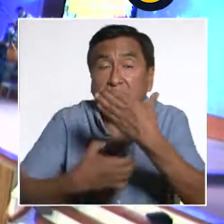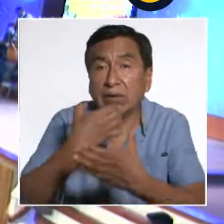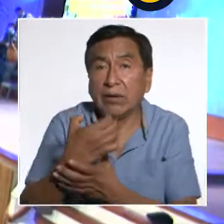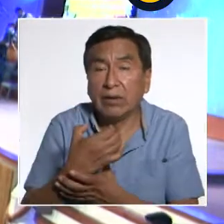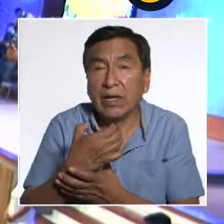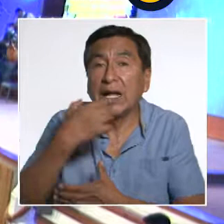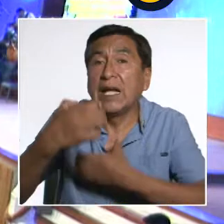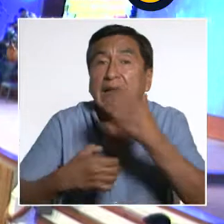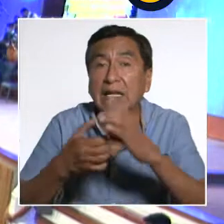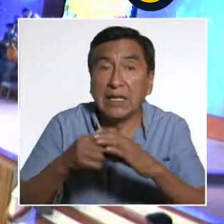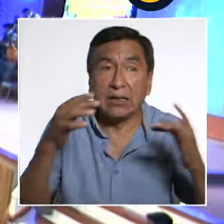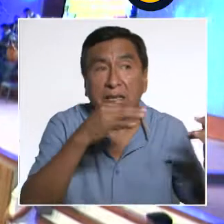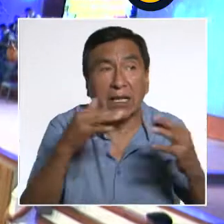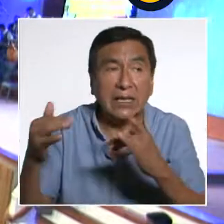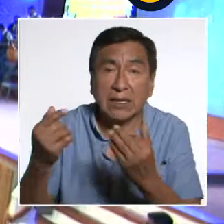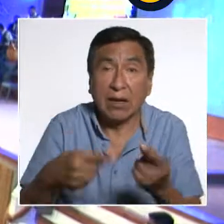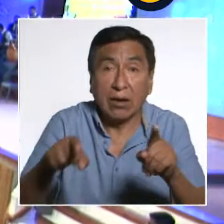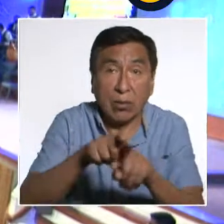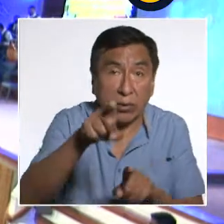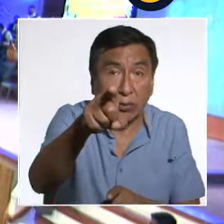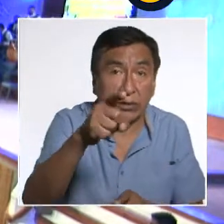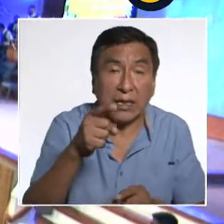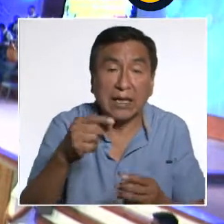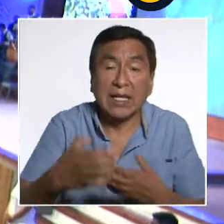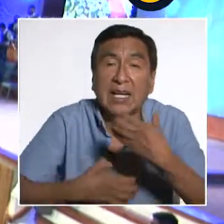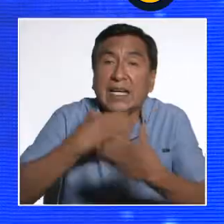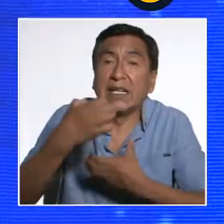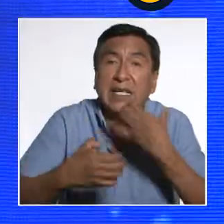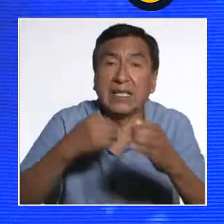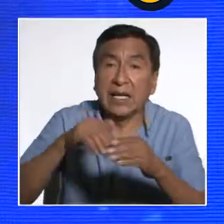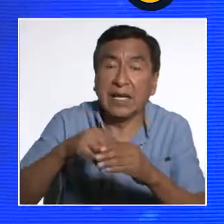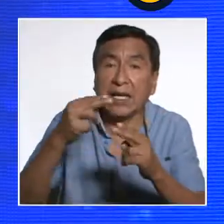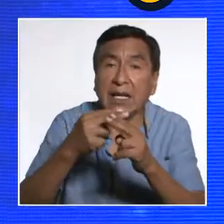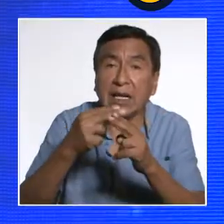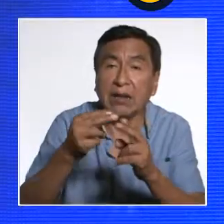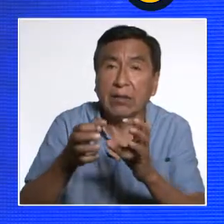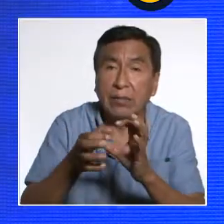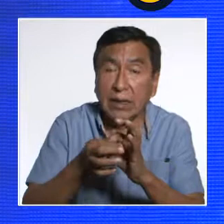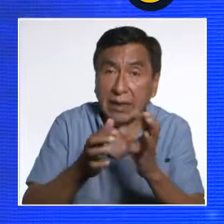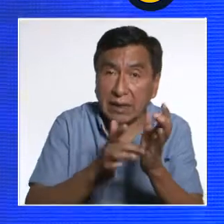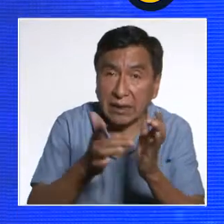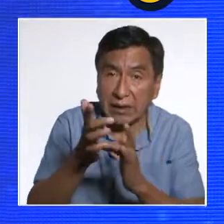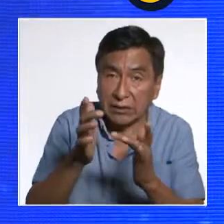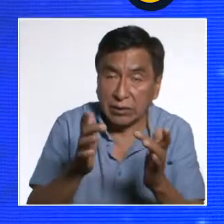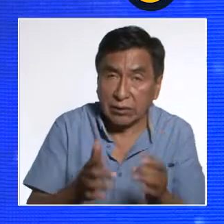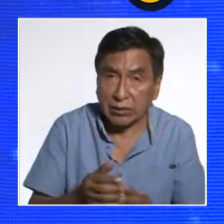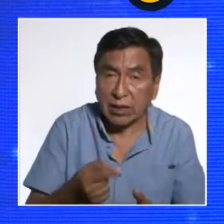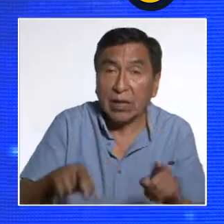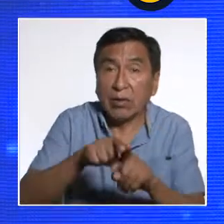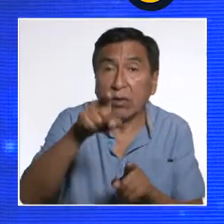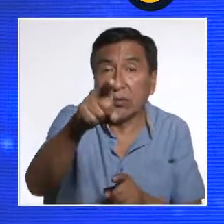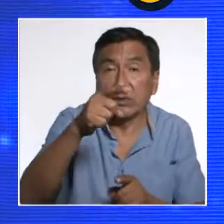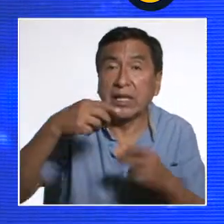El grito de guerra. Cuando usted grita en el nombre de Cristo Jesús, cuando usted declara a través del grito que